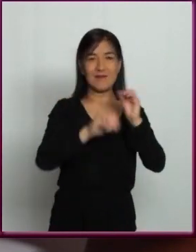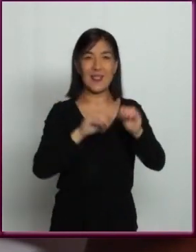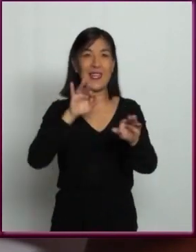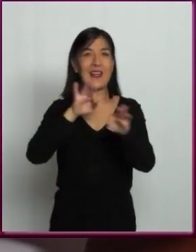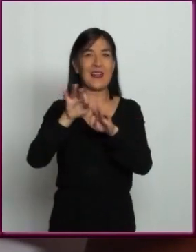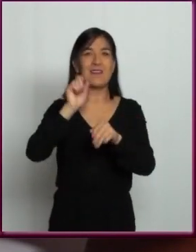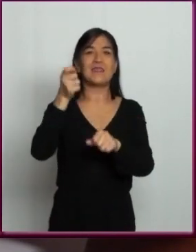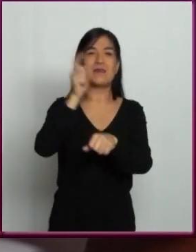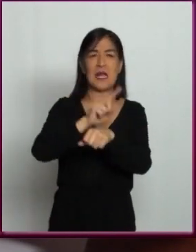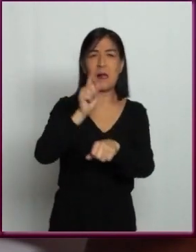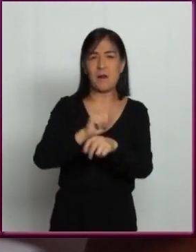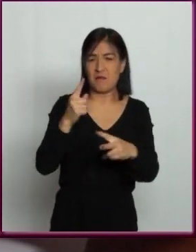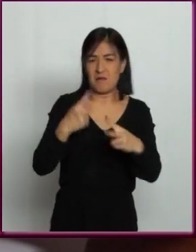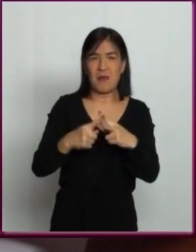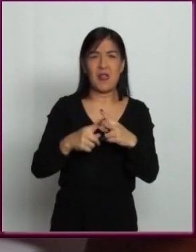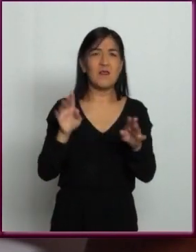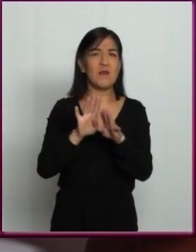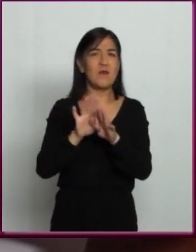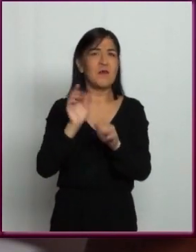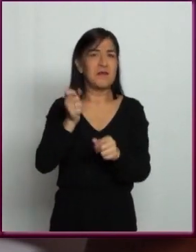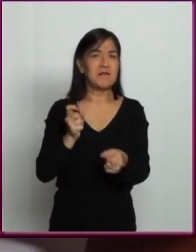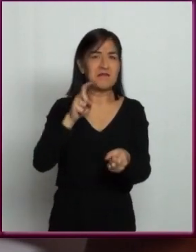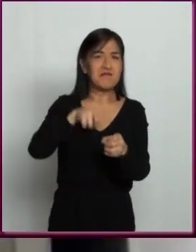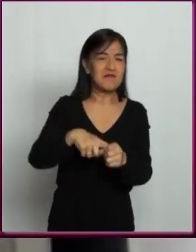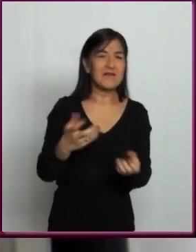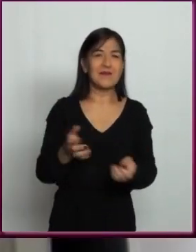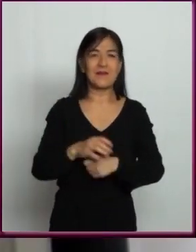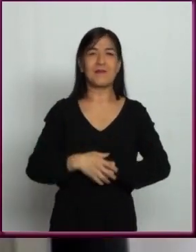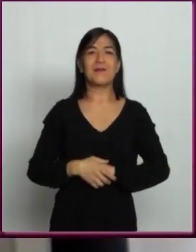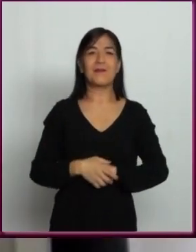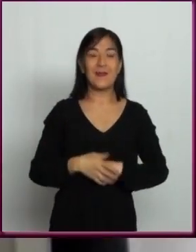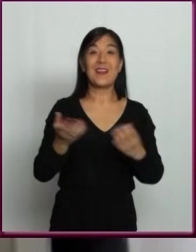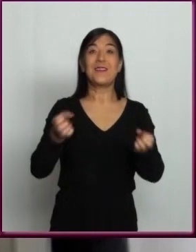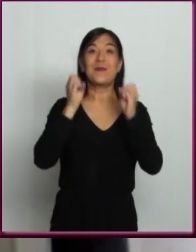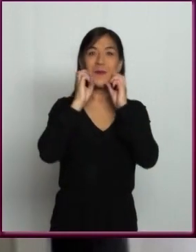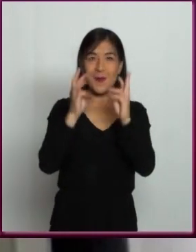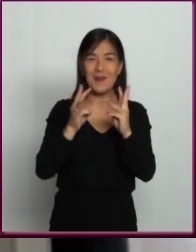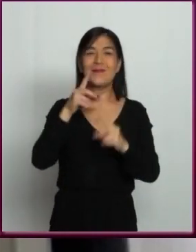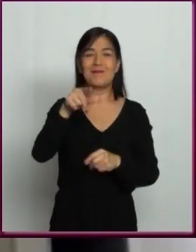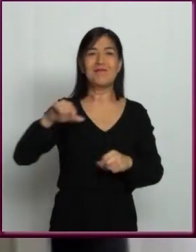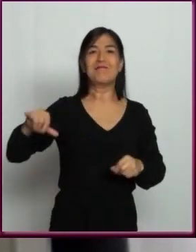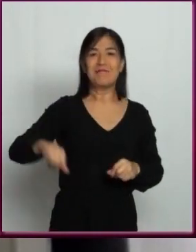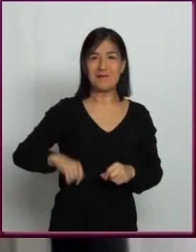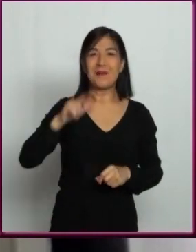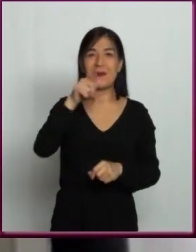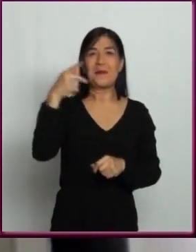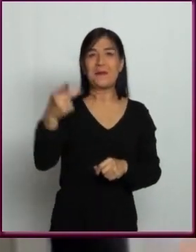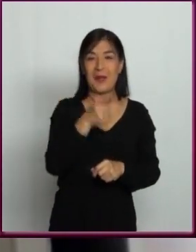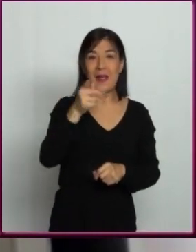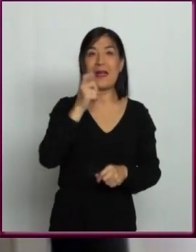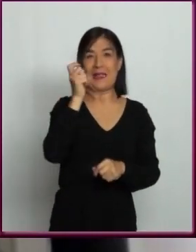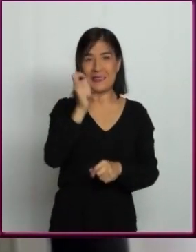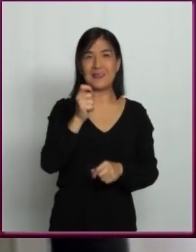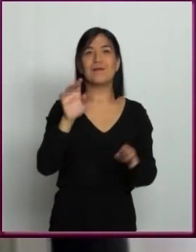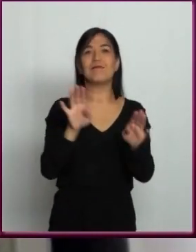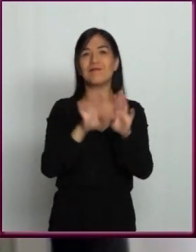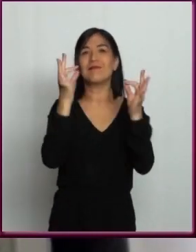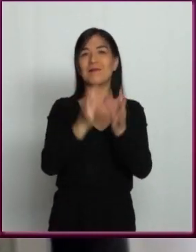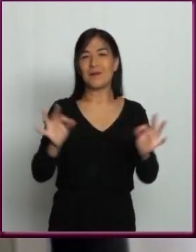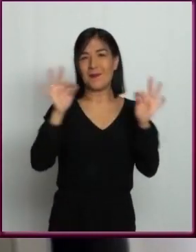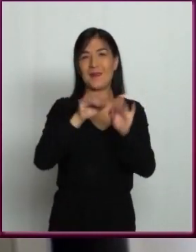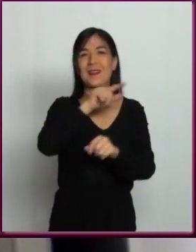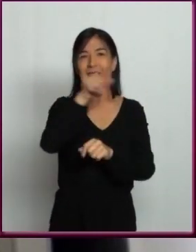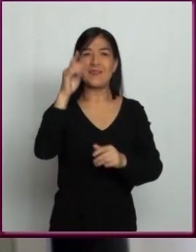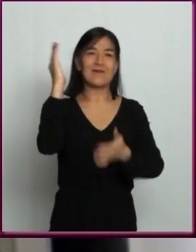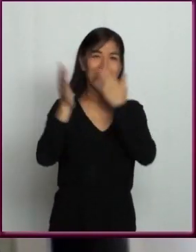están involucradas las matemáticas? Wow, una buena pregunta y esto es importante para los estudiantes